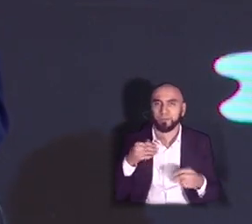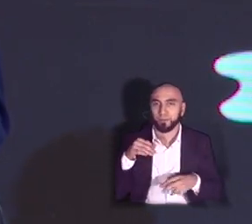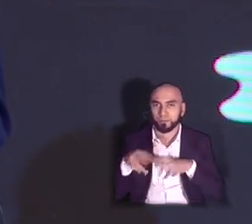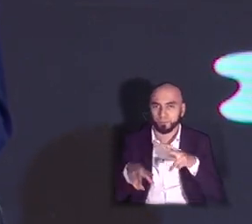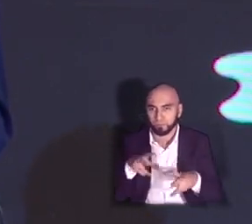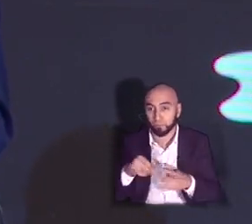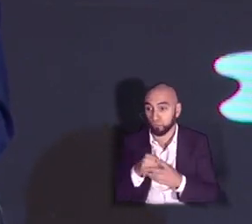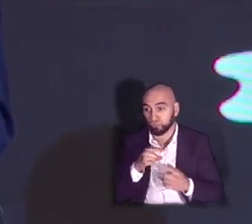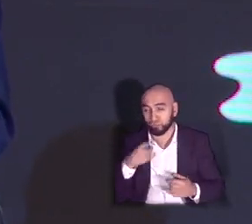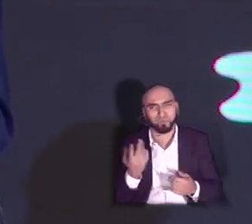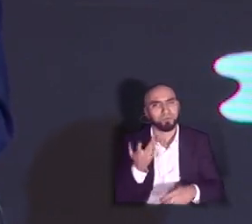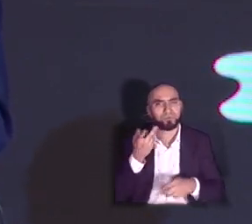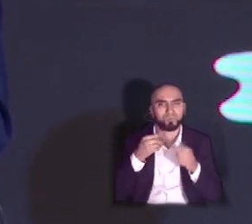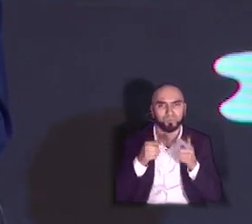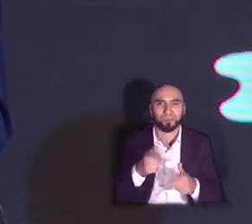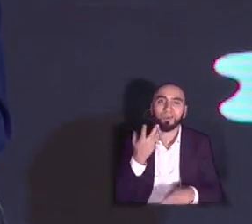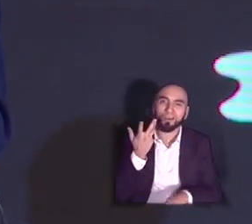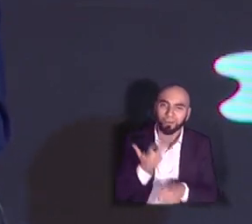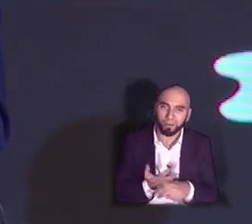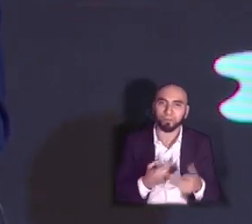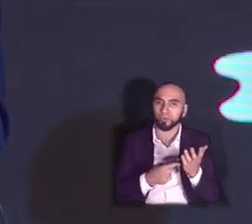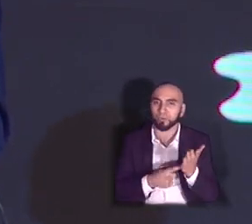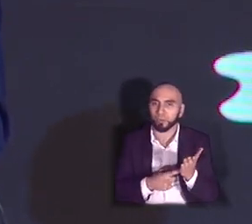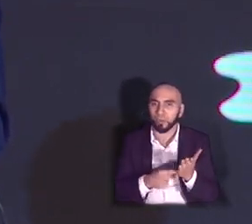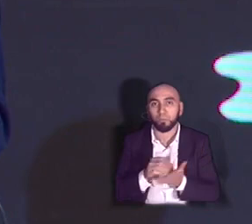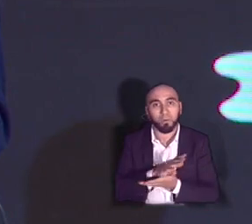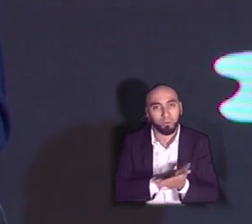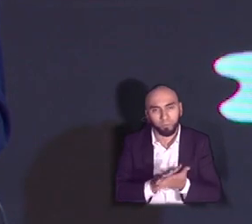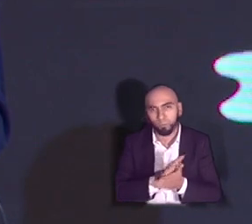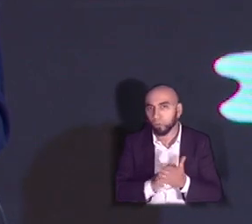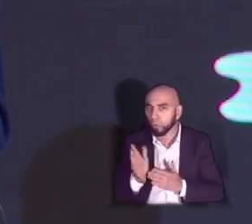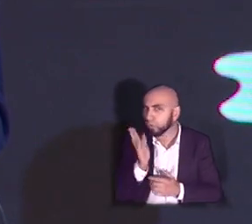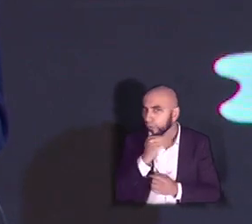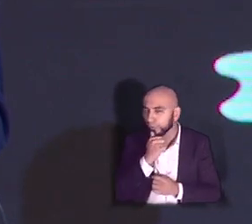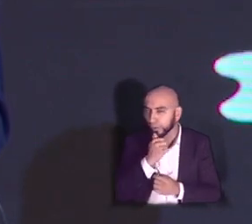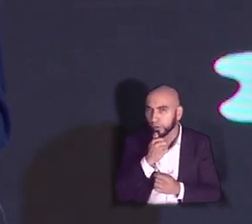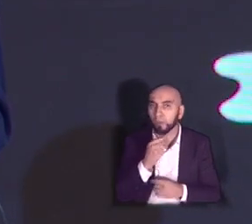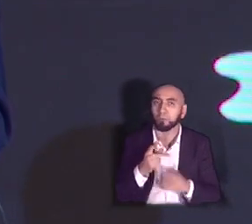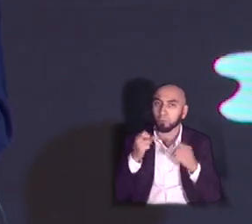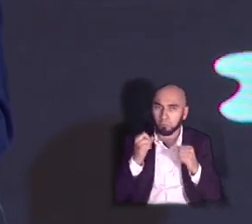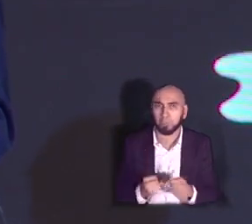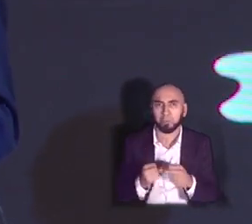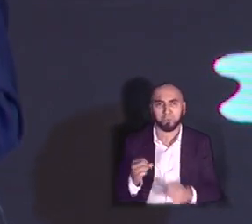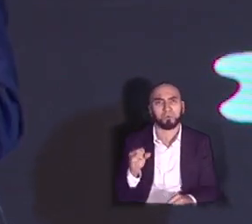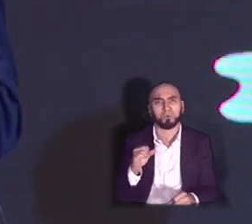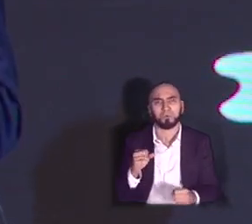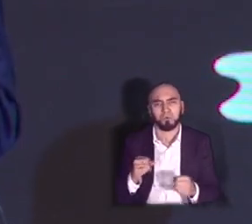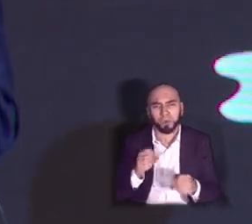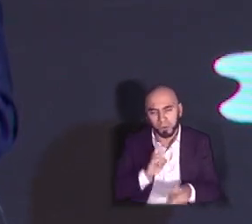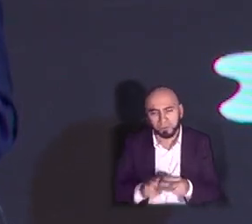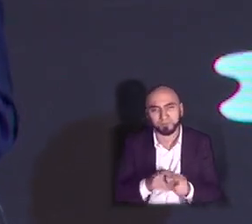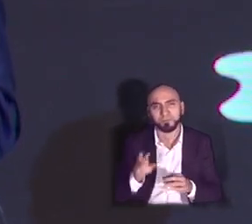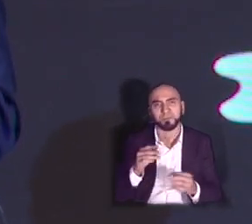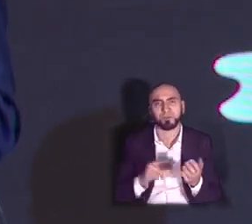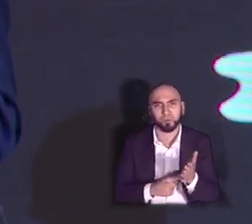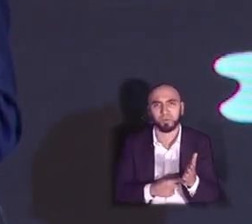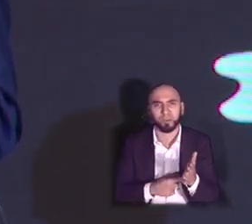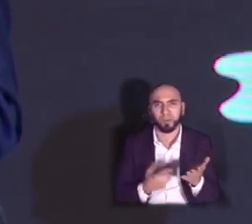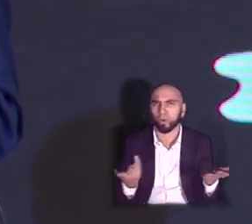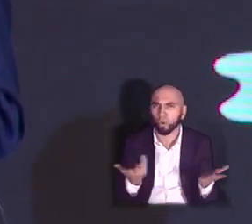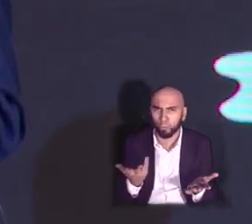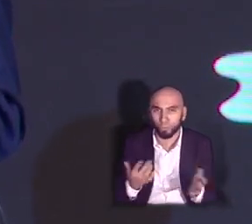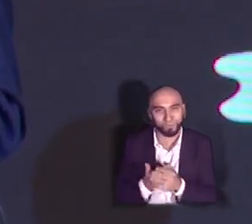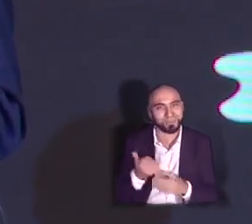tenemos la tecnología, pero si no la tenemos todavía, tenemos la ciencia con la que podemos desarrollar la tecnología. Podríamos incluso